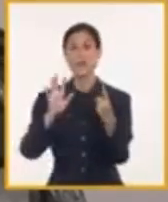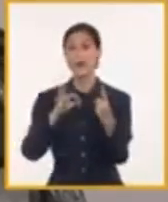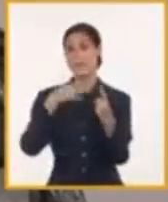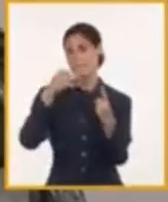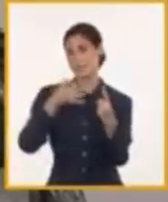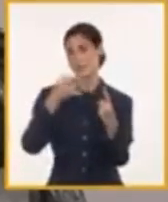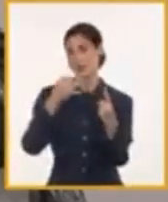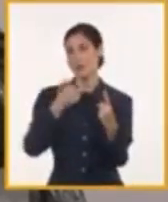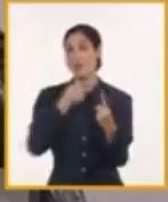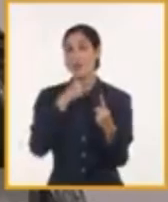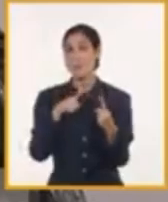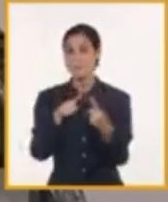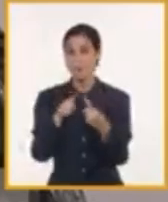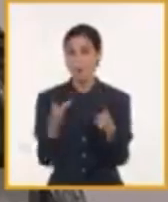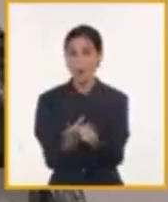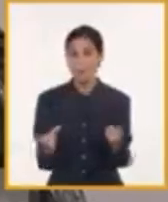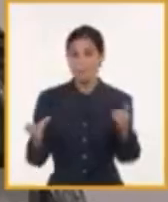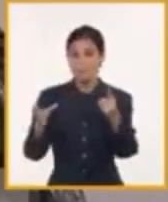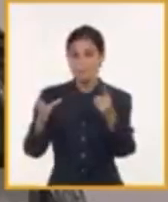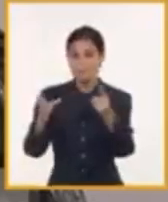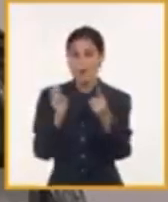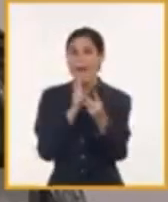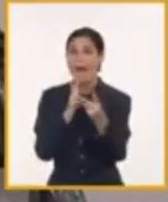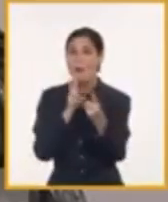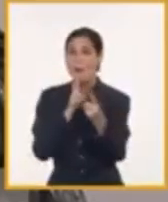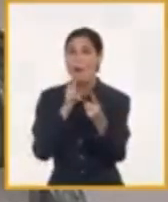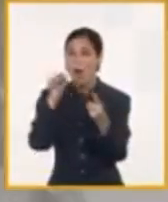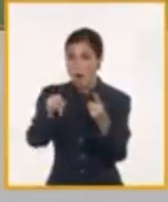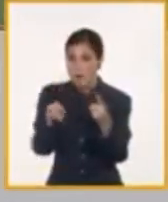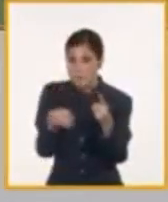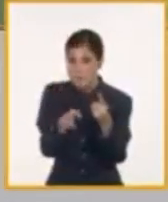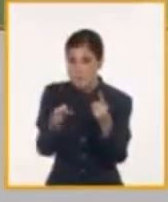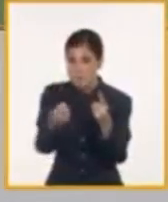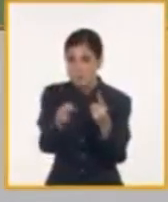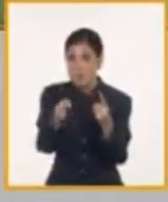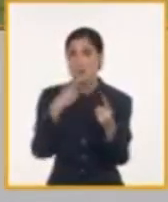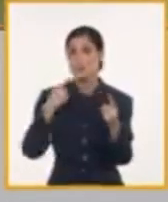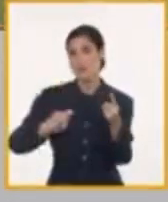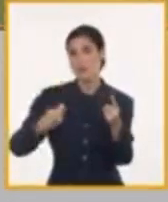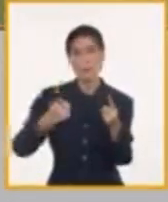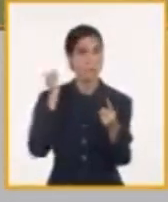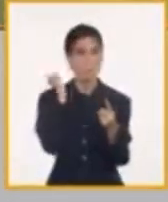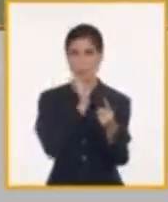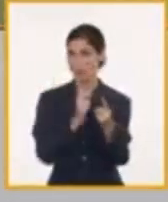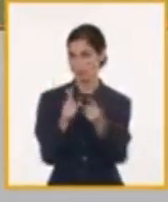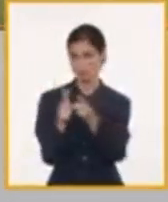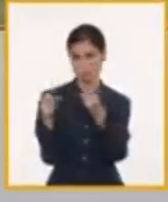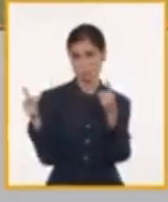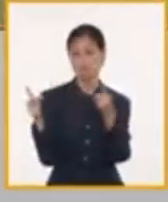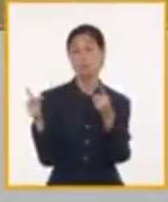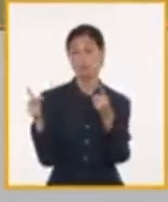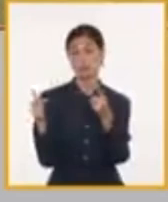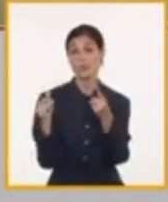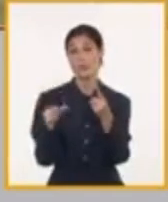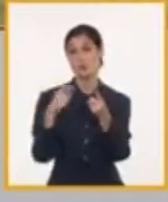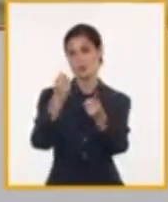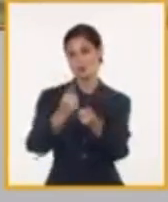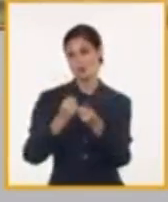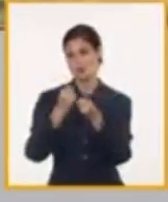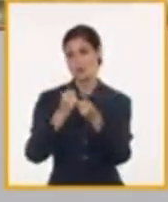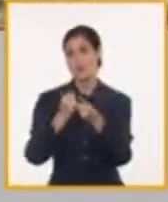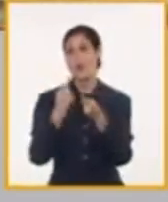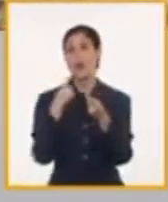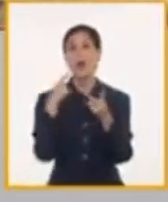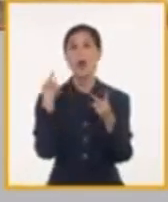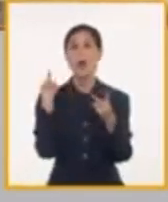que crecer en nuevas hectáreas porque las que hoy tenemos están comprometidas con el programa de cultivo extensivo y tenemos